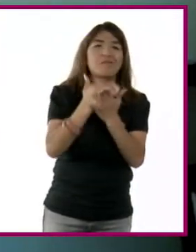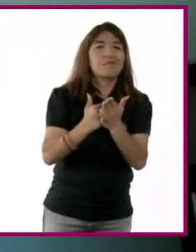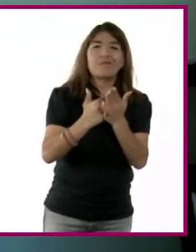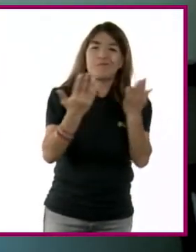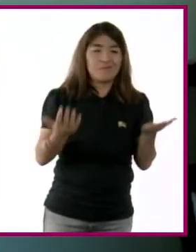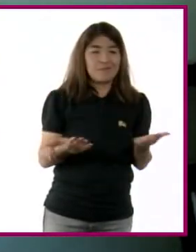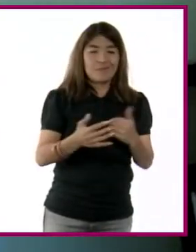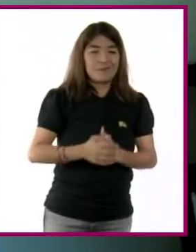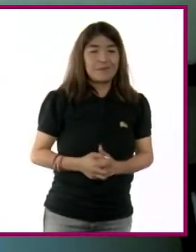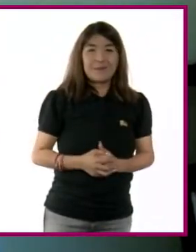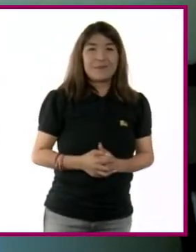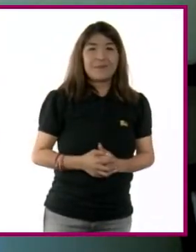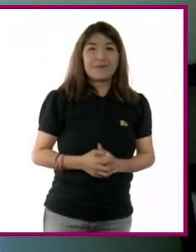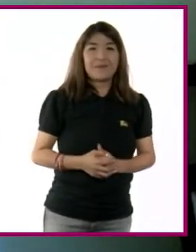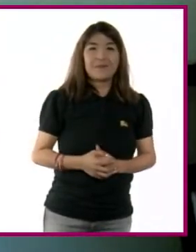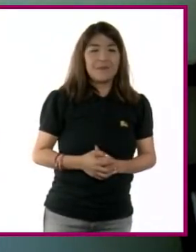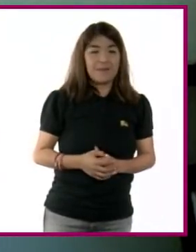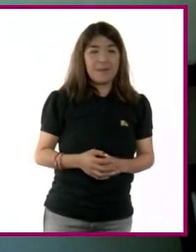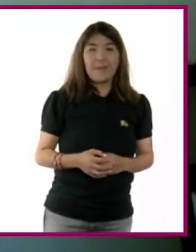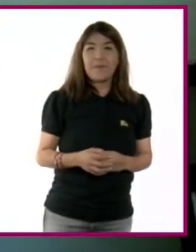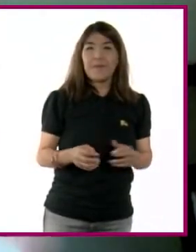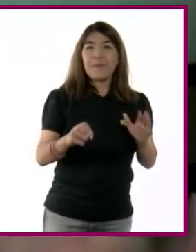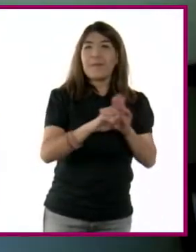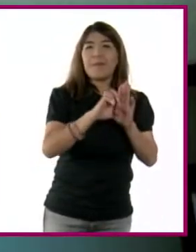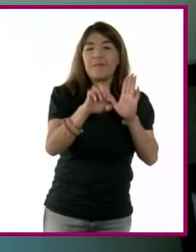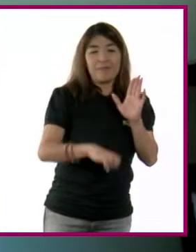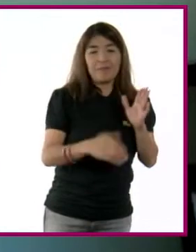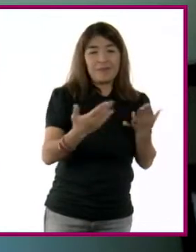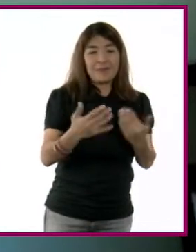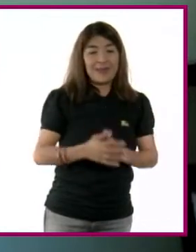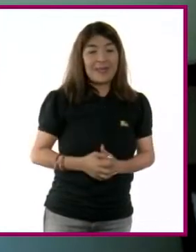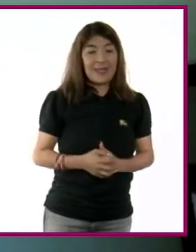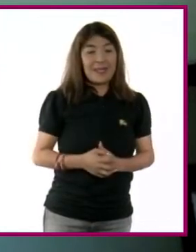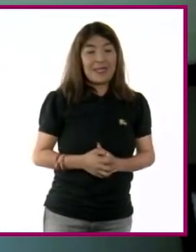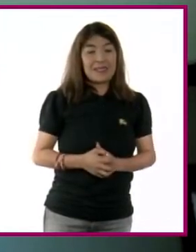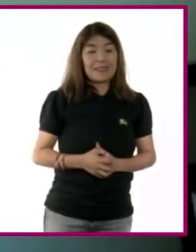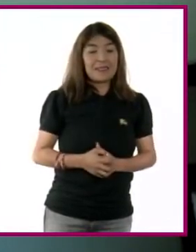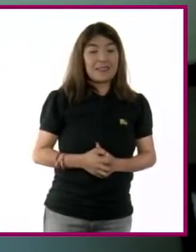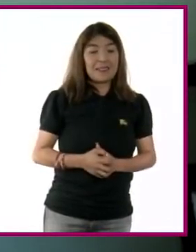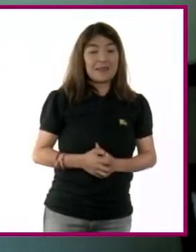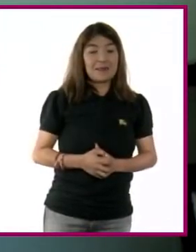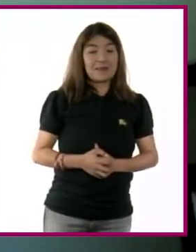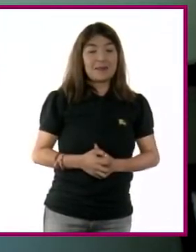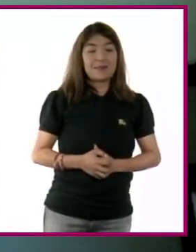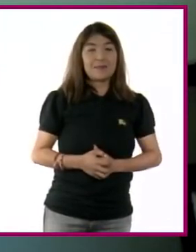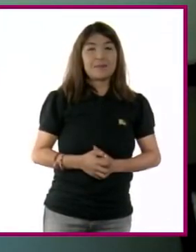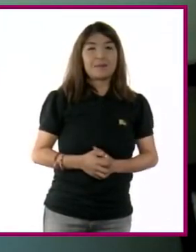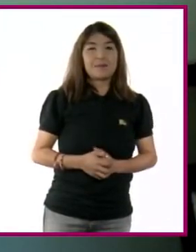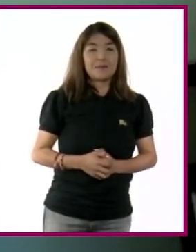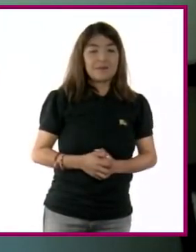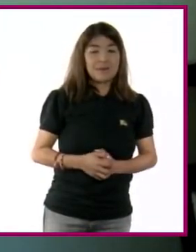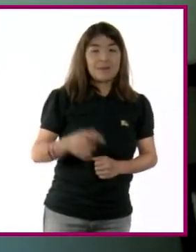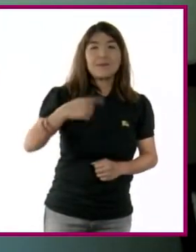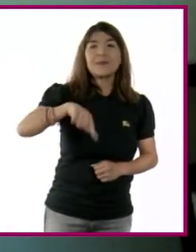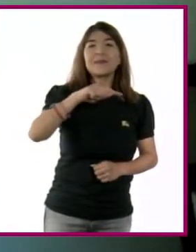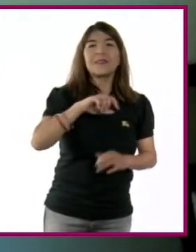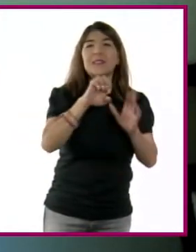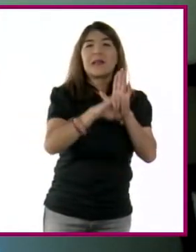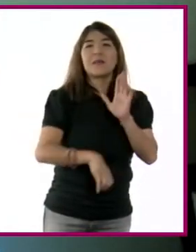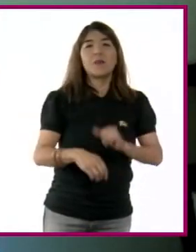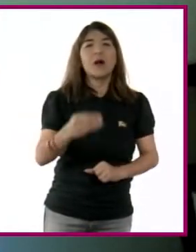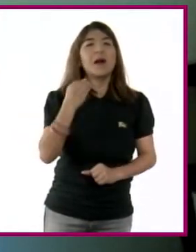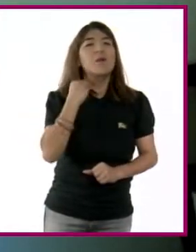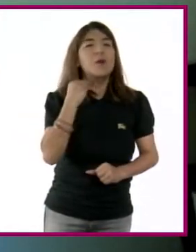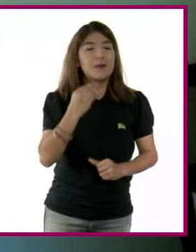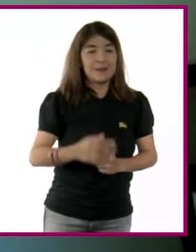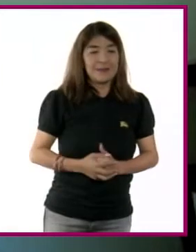decir, ¿no? Creo que, bueno, lo pueden editar, pero hay un tema de cómo, por ejemplo, para los abogados, ¿no? En el